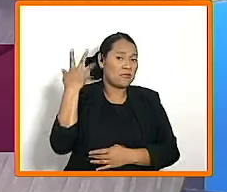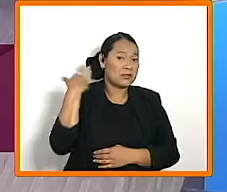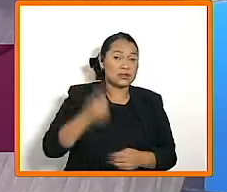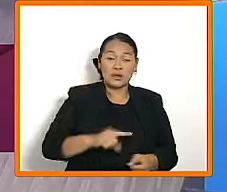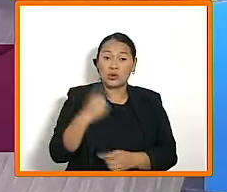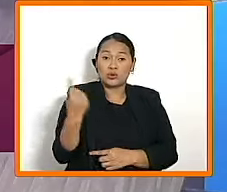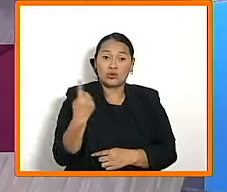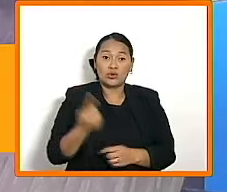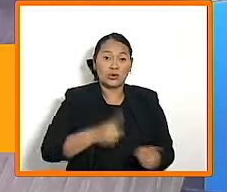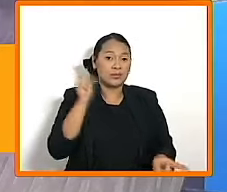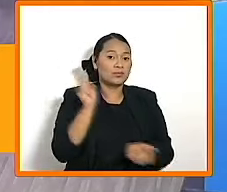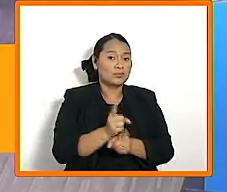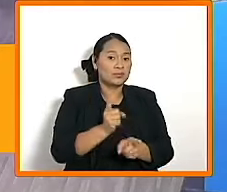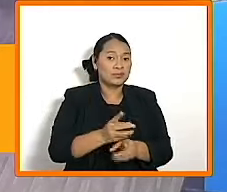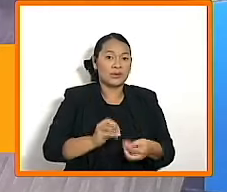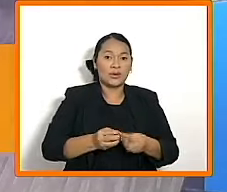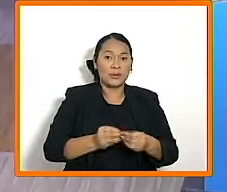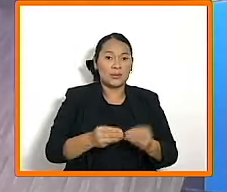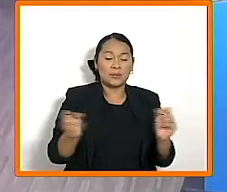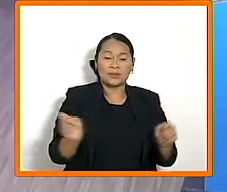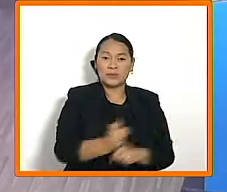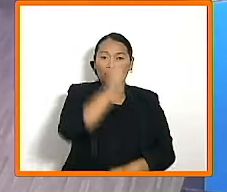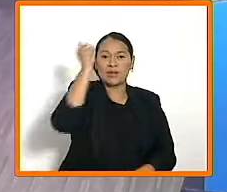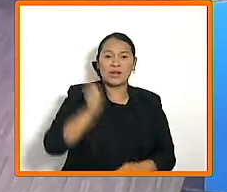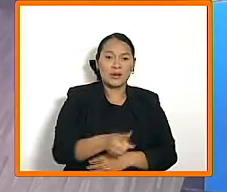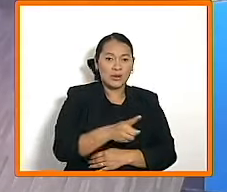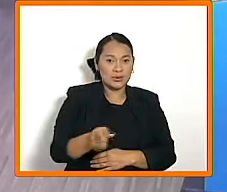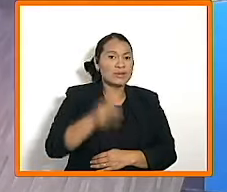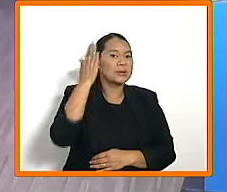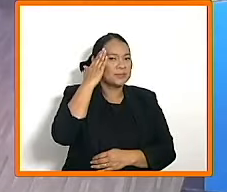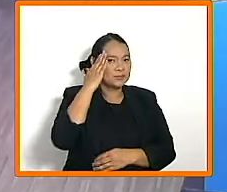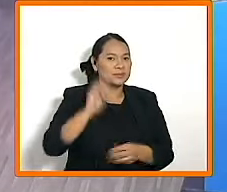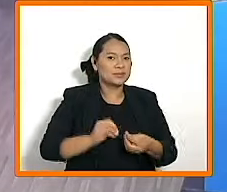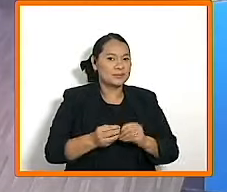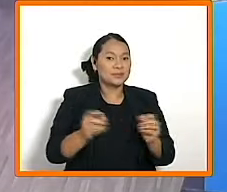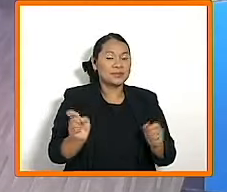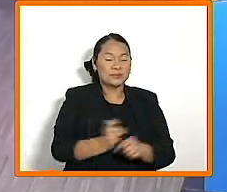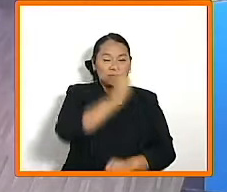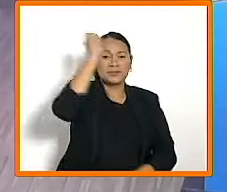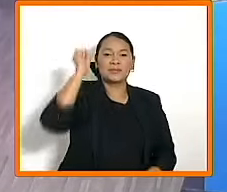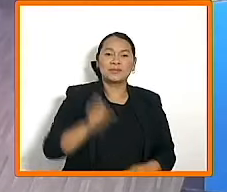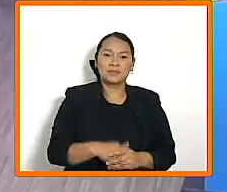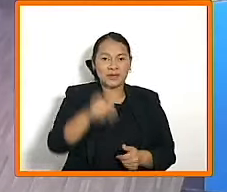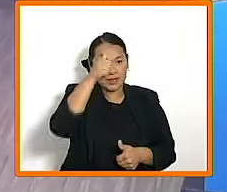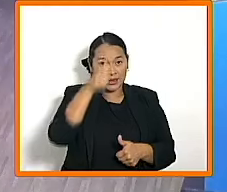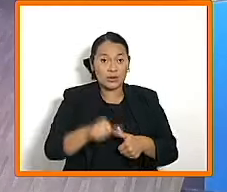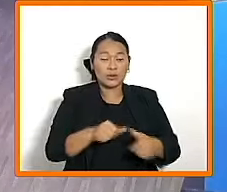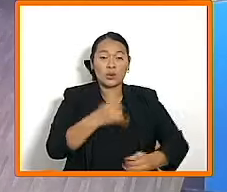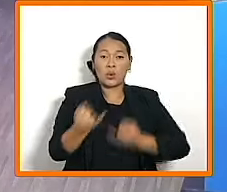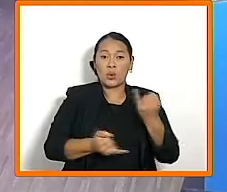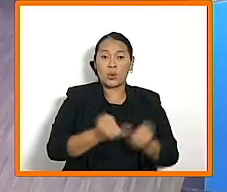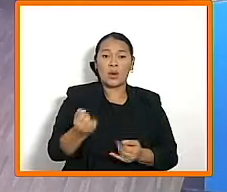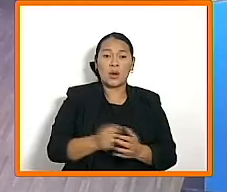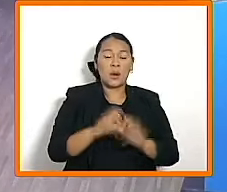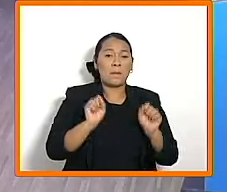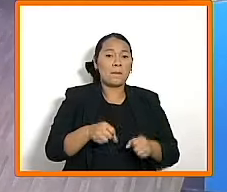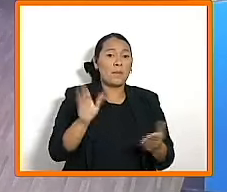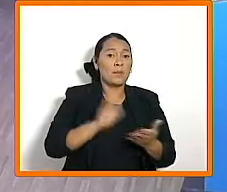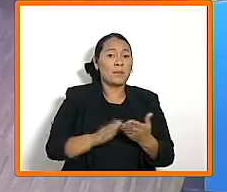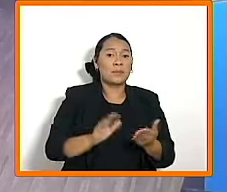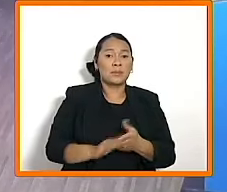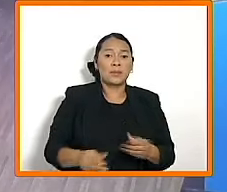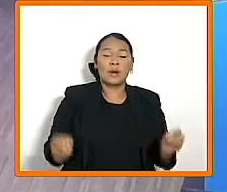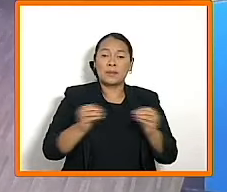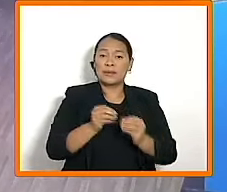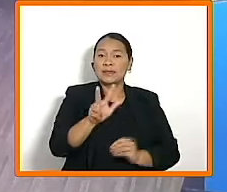números con los números en fuego y así de fácil saber si sos parte de nuestros ganadores te recuerdo que nuestro juego está disponible en los 3000 puntos de venta